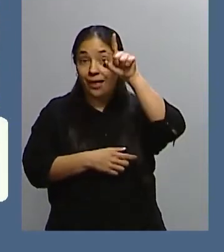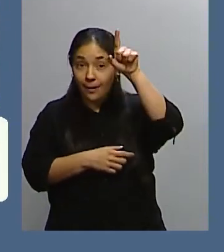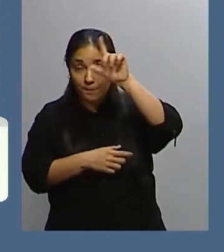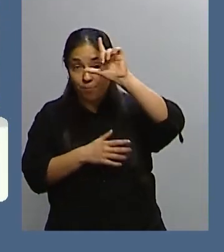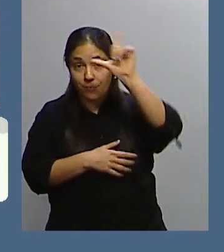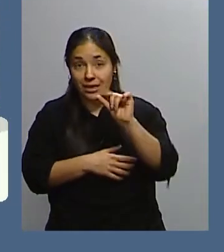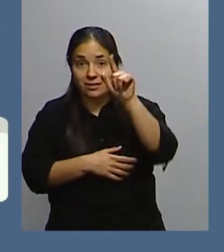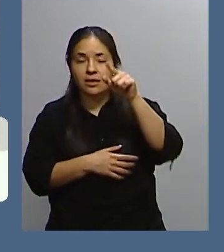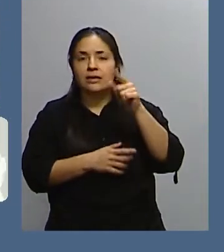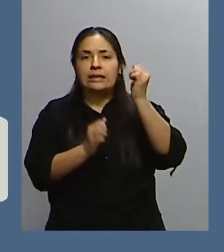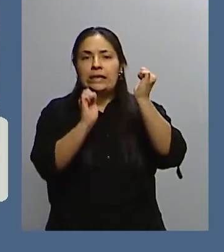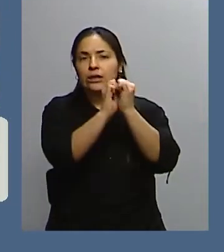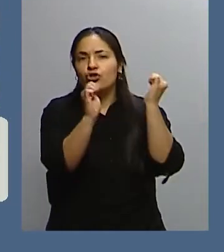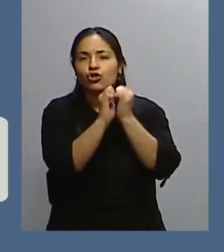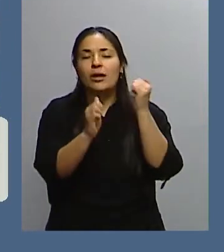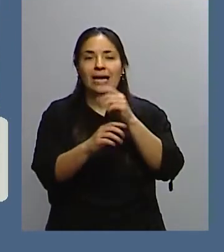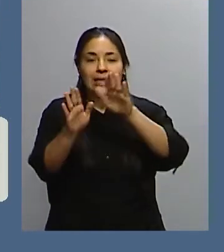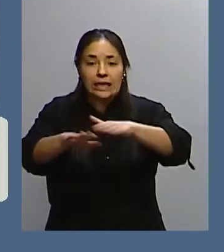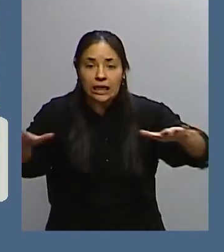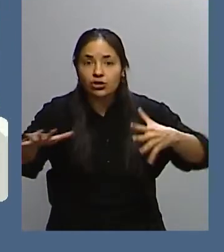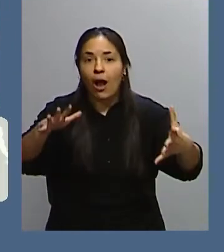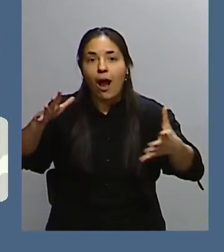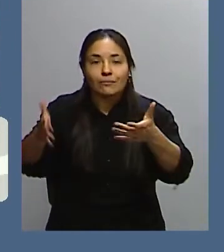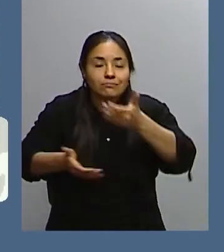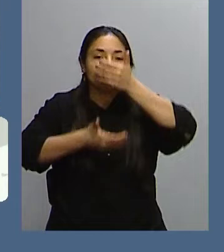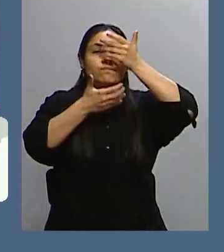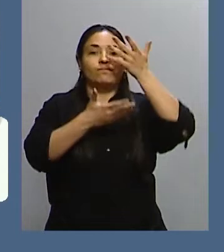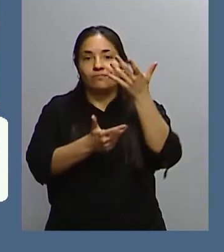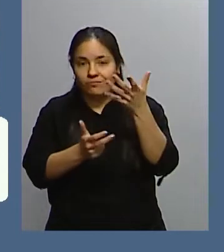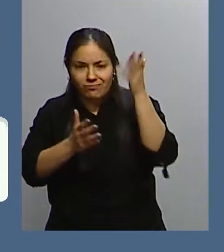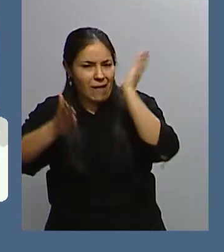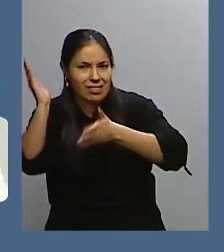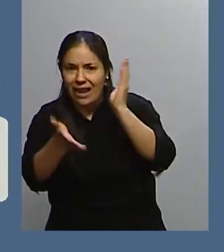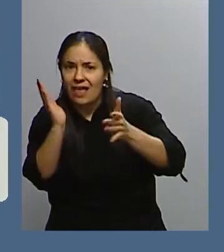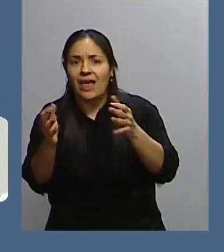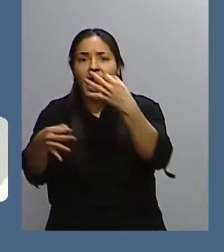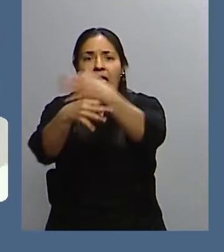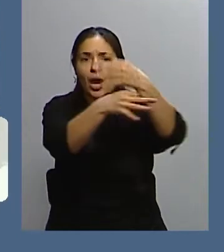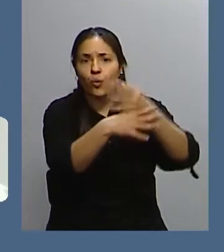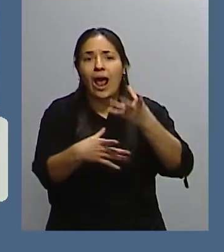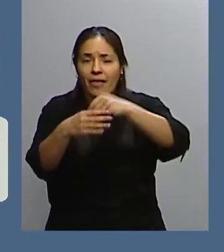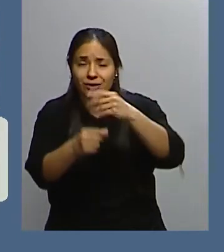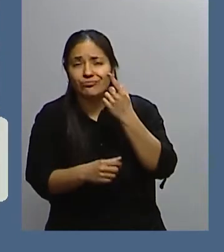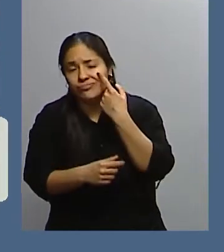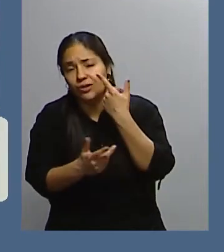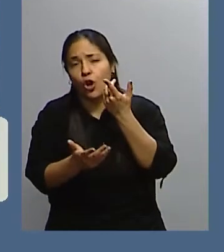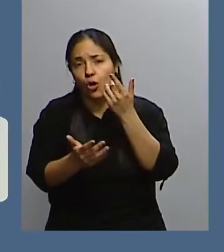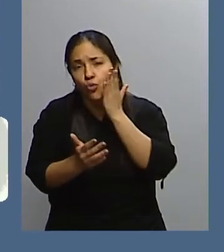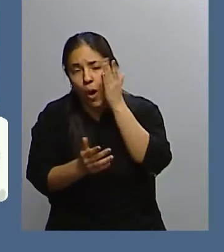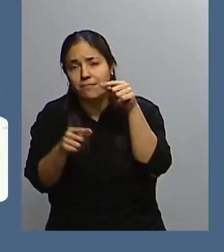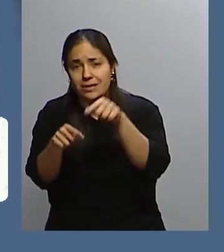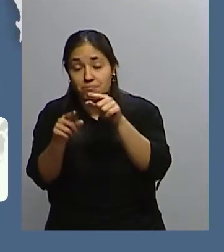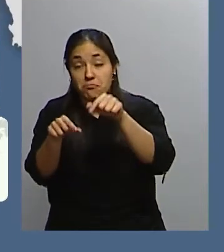de los secuestros de niños o de los maltratos y abusos en las escuelas residenciales, de una prisión y se